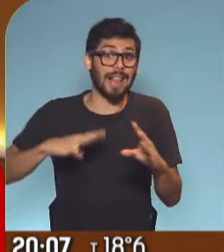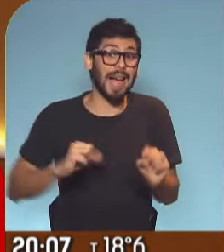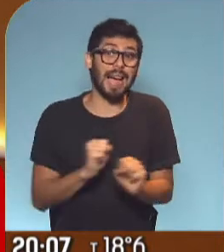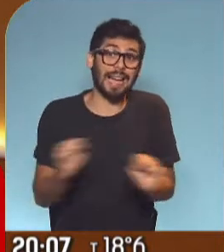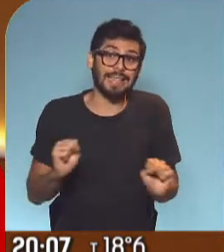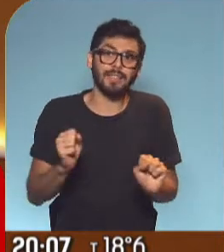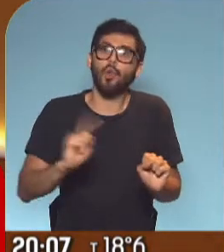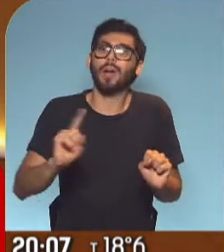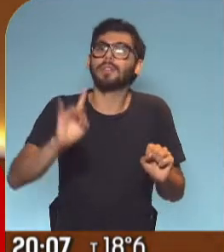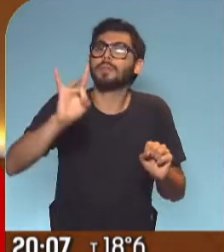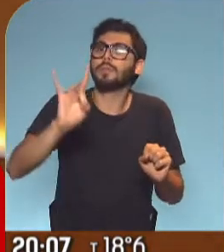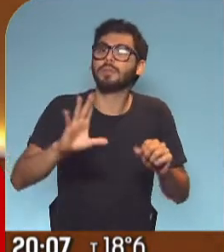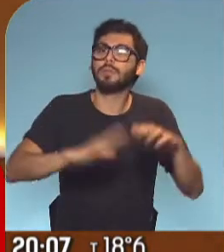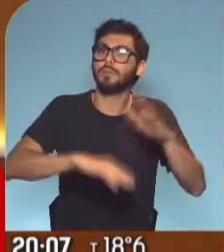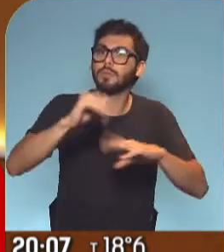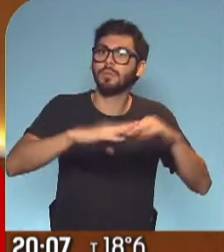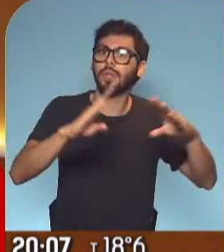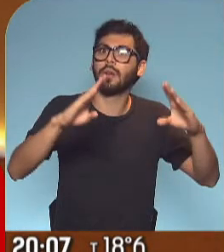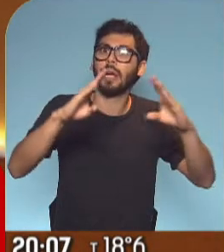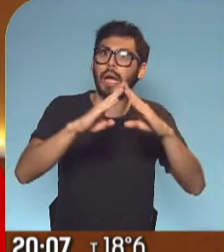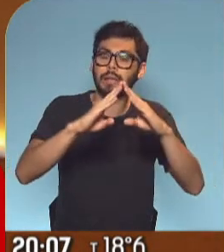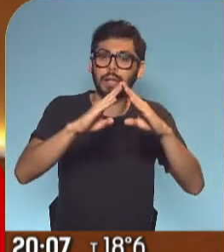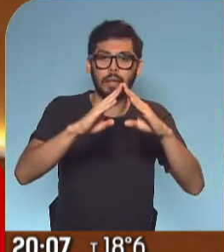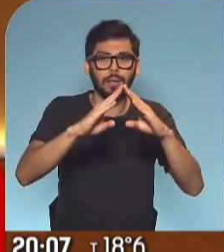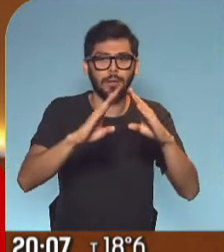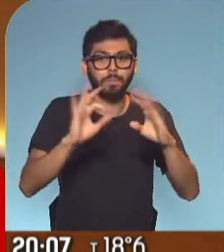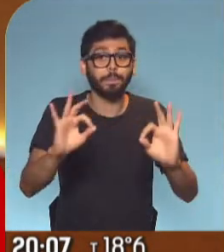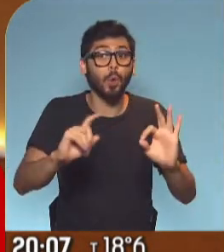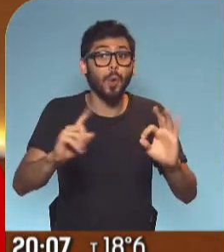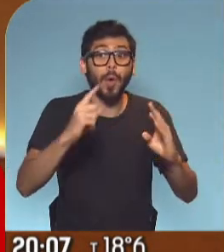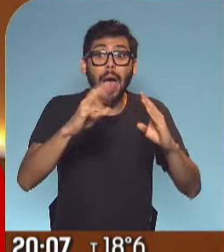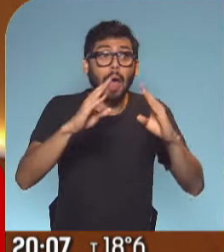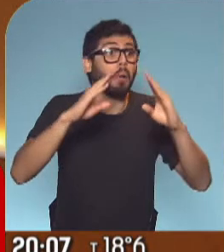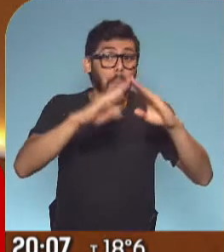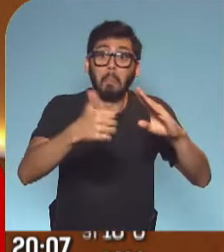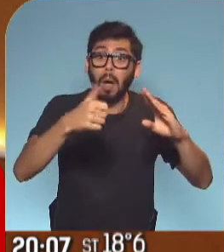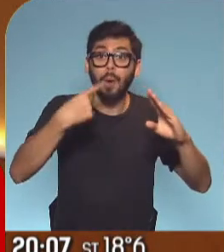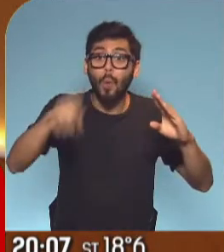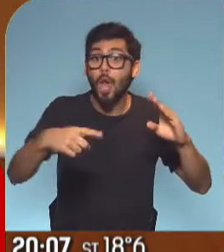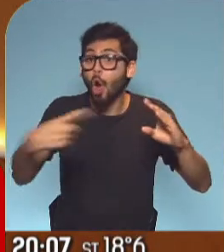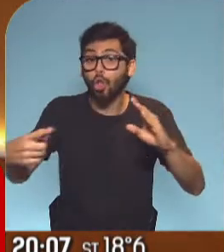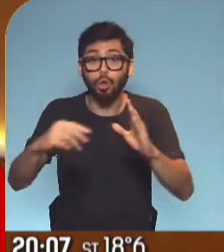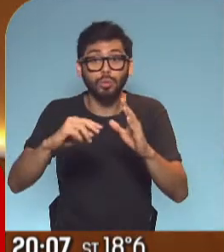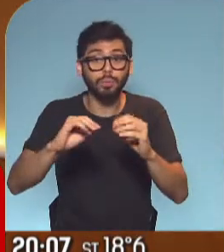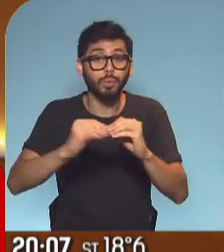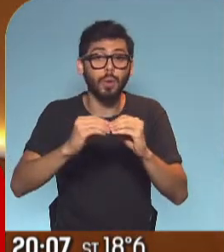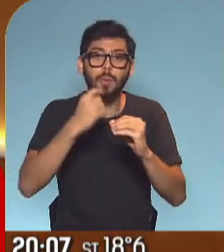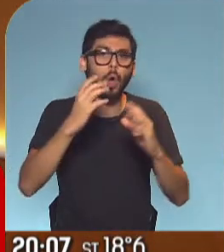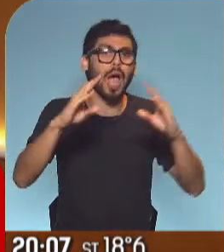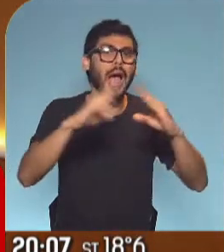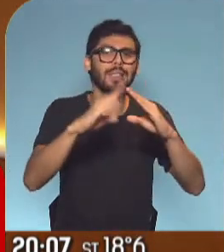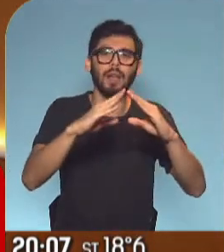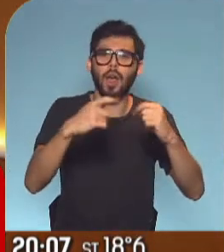de vivienda, porque ahí aparecen otras nuevas aristas y otras nuevas problemáticas que tienen que ver con el destino de para quiénes son